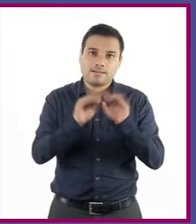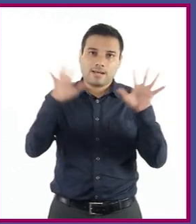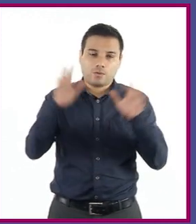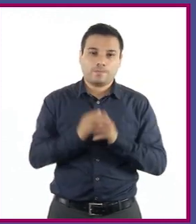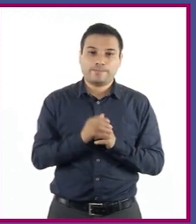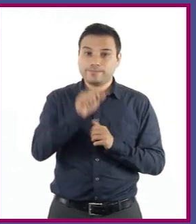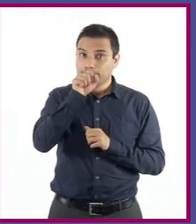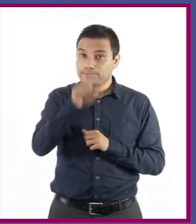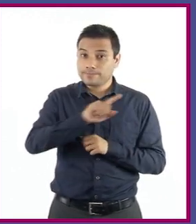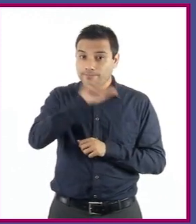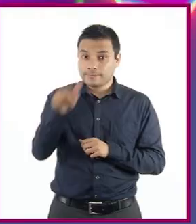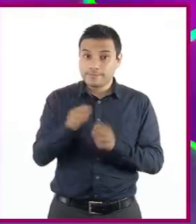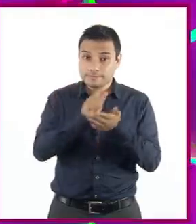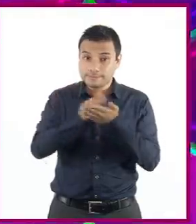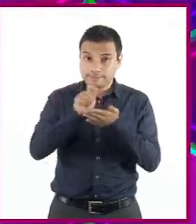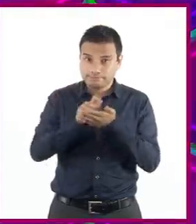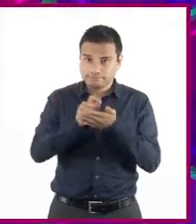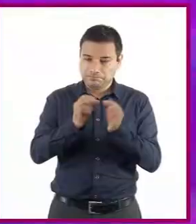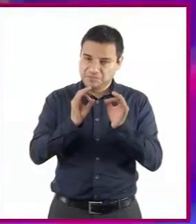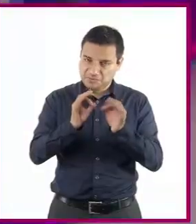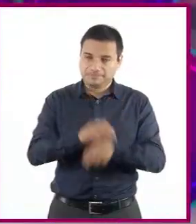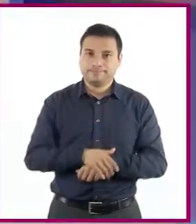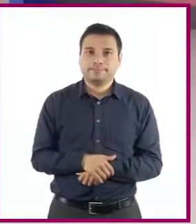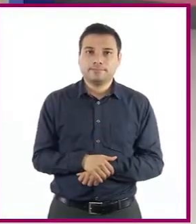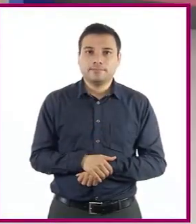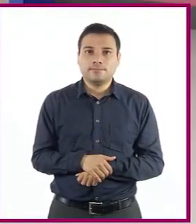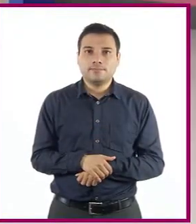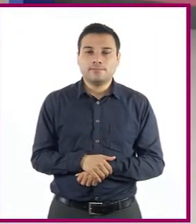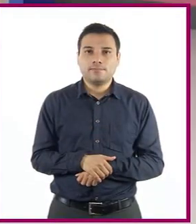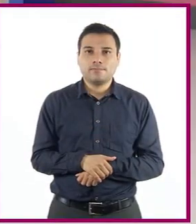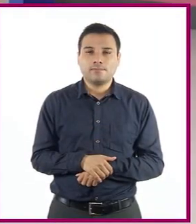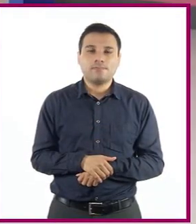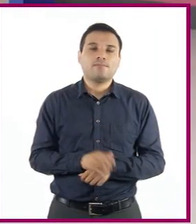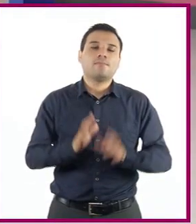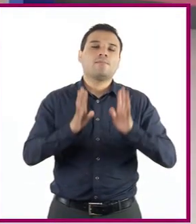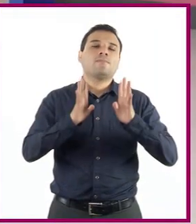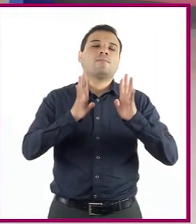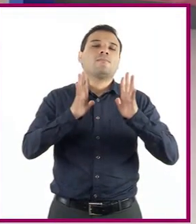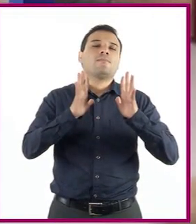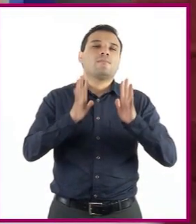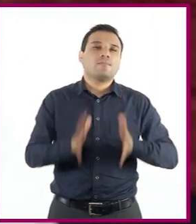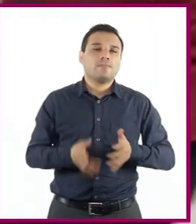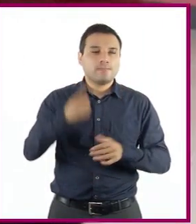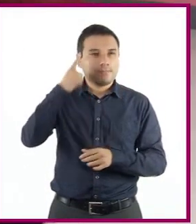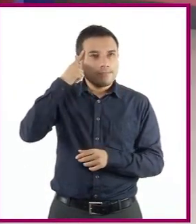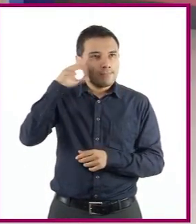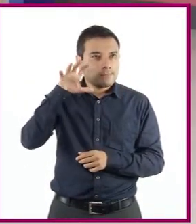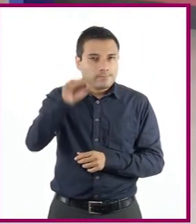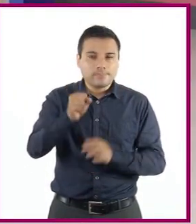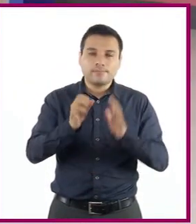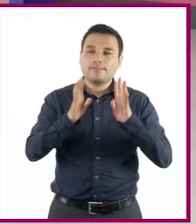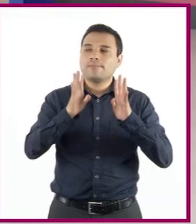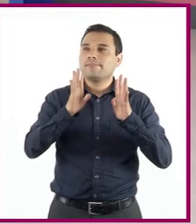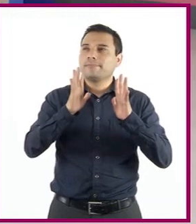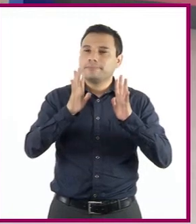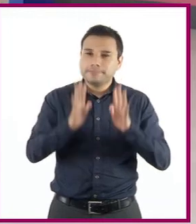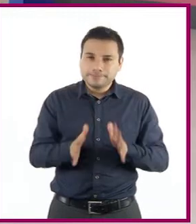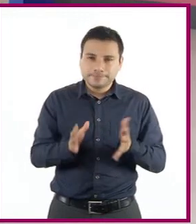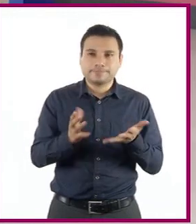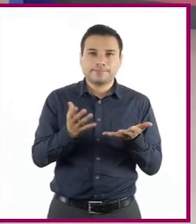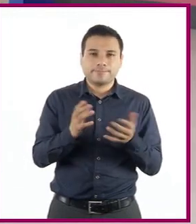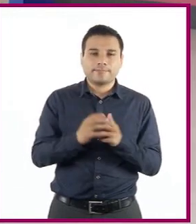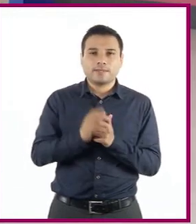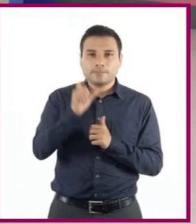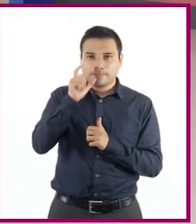a lograr una redacción fluida. Ya recordé para qué sirven los conectores discursivos y